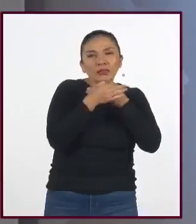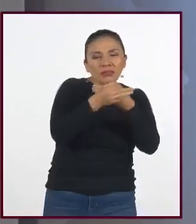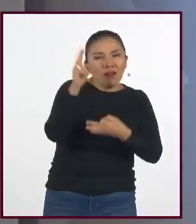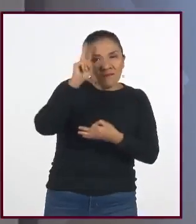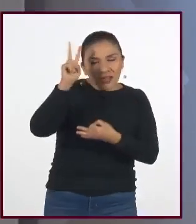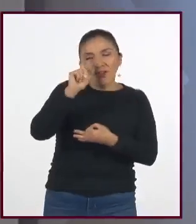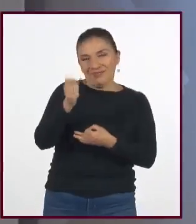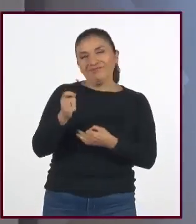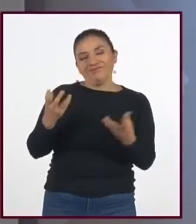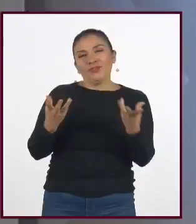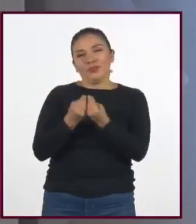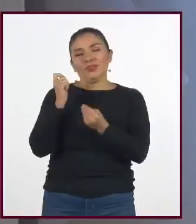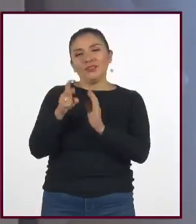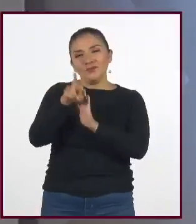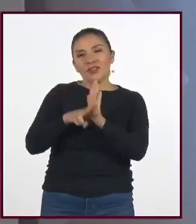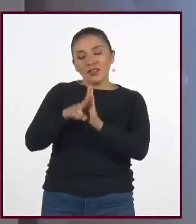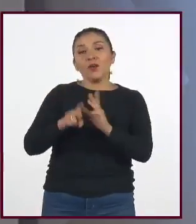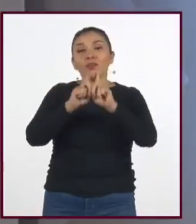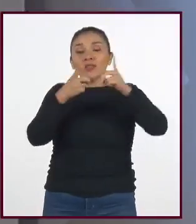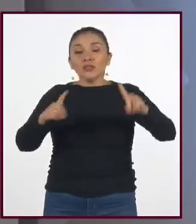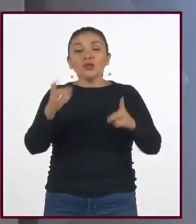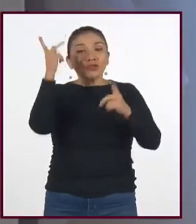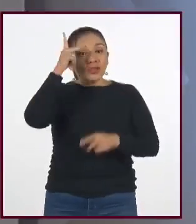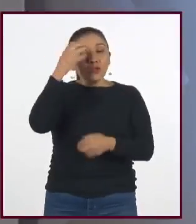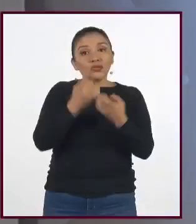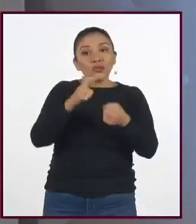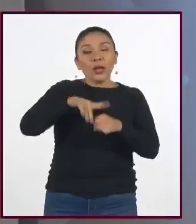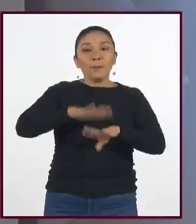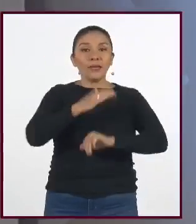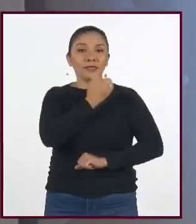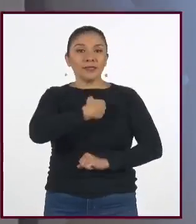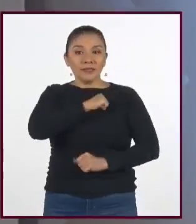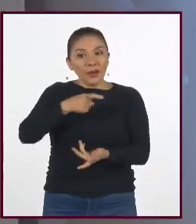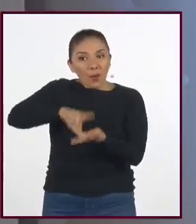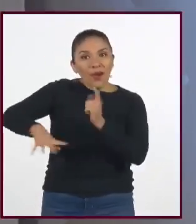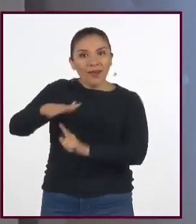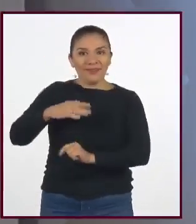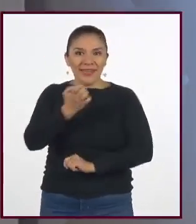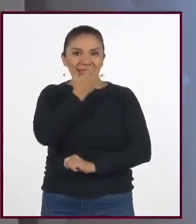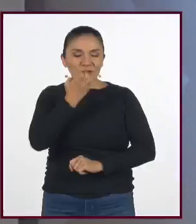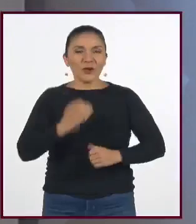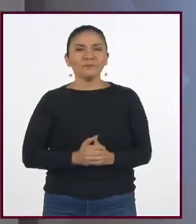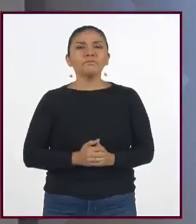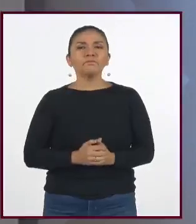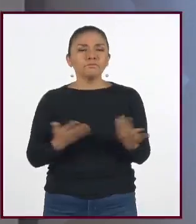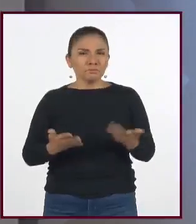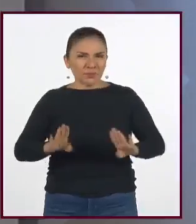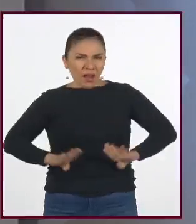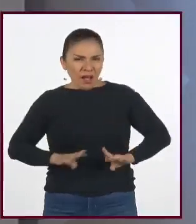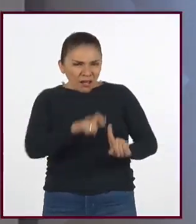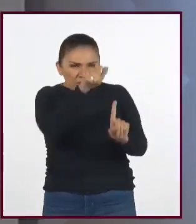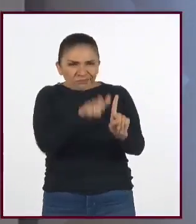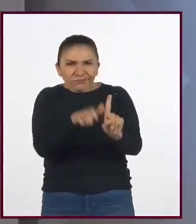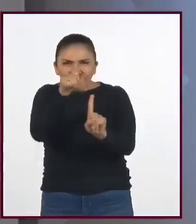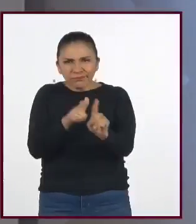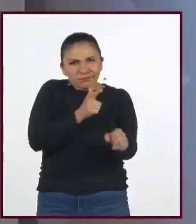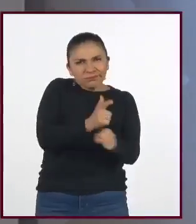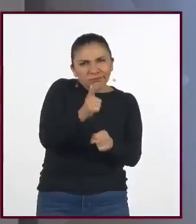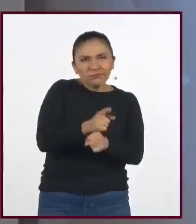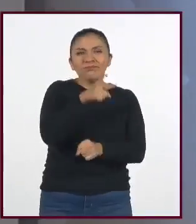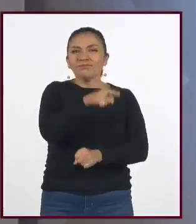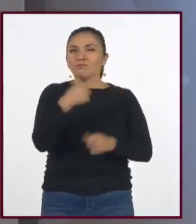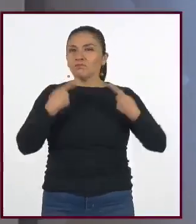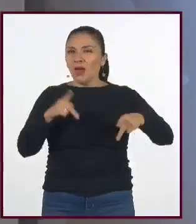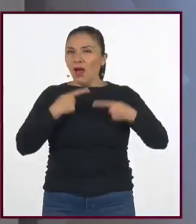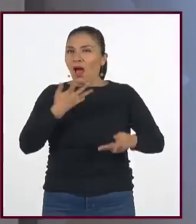serie Desarrollo psicosocial saludable en el entorno escolar. La detección de conductas asociadas al consumo de sustancias